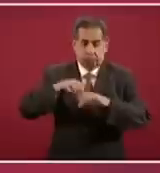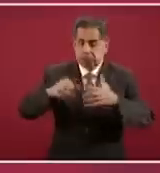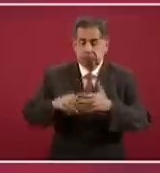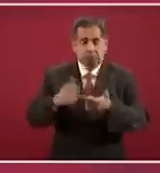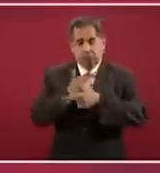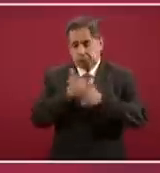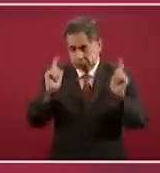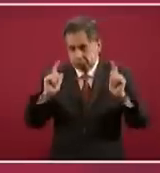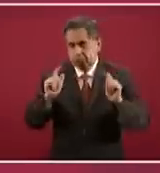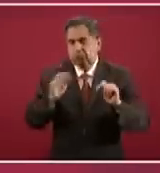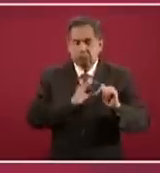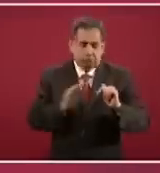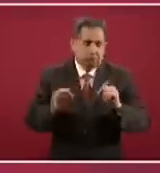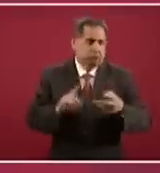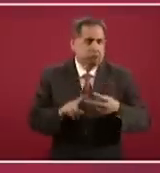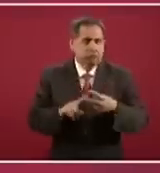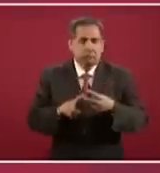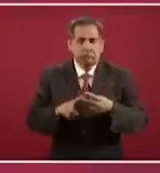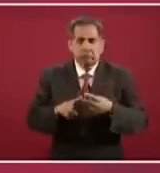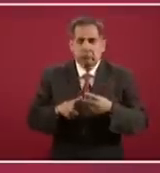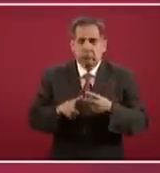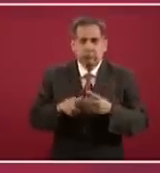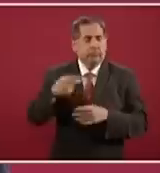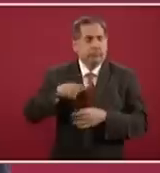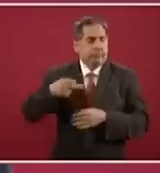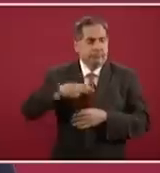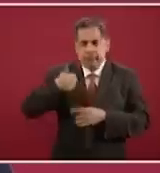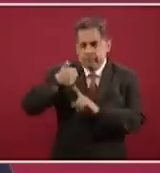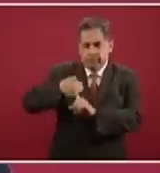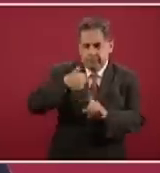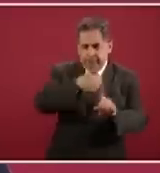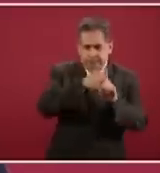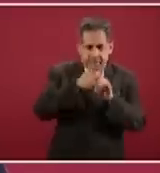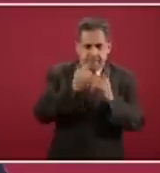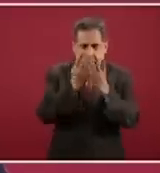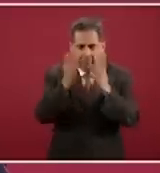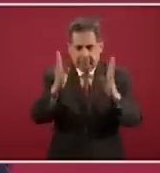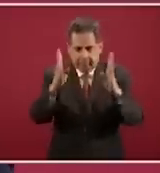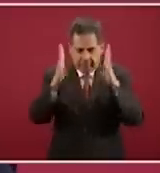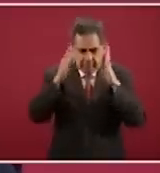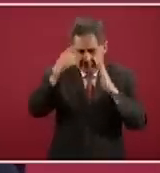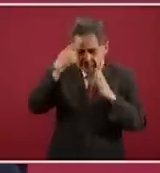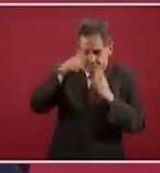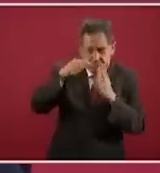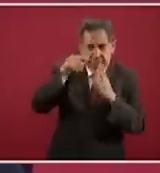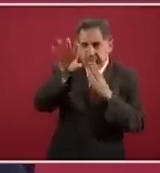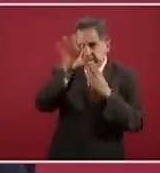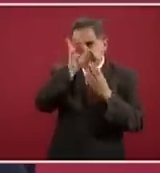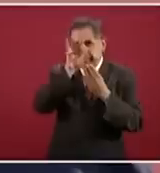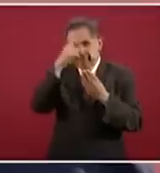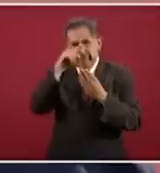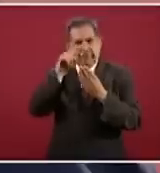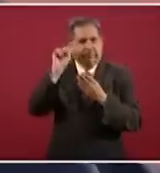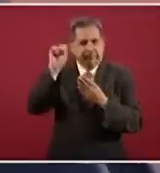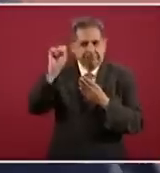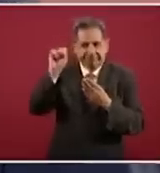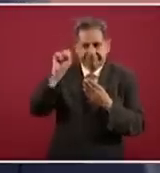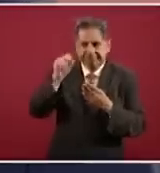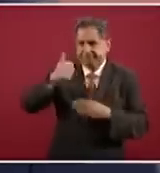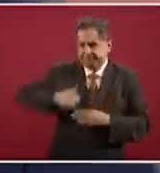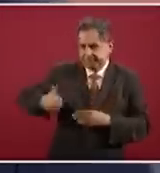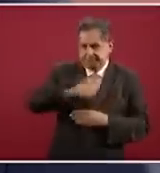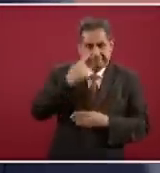secreto, directo de los trabajadores en la elección de sus representantes,